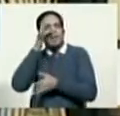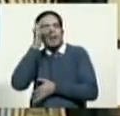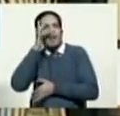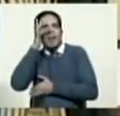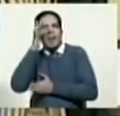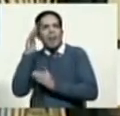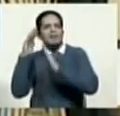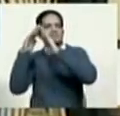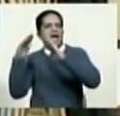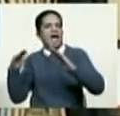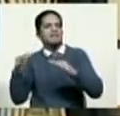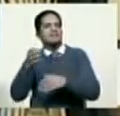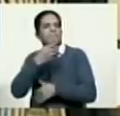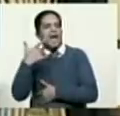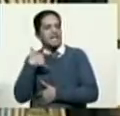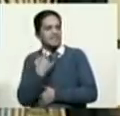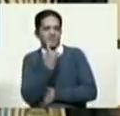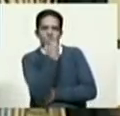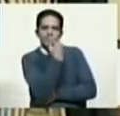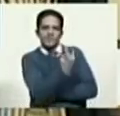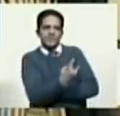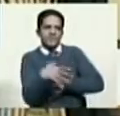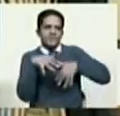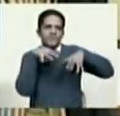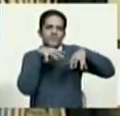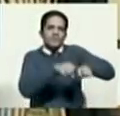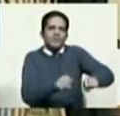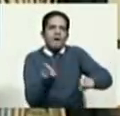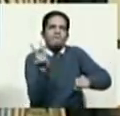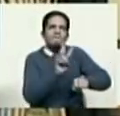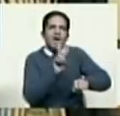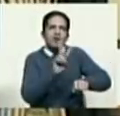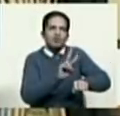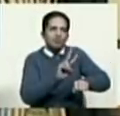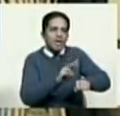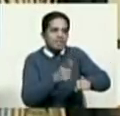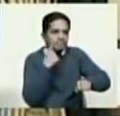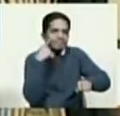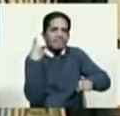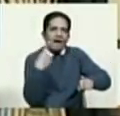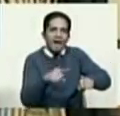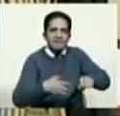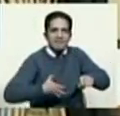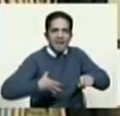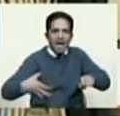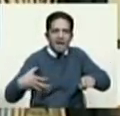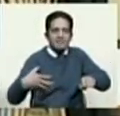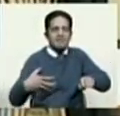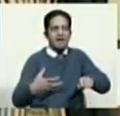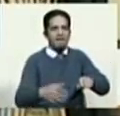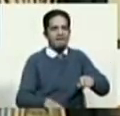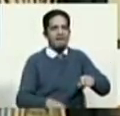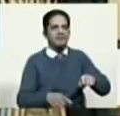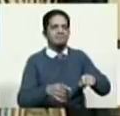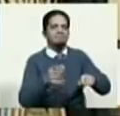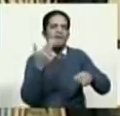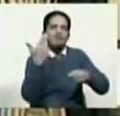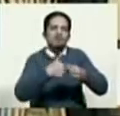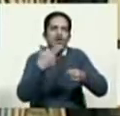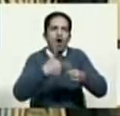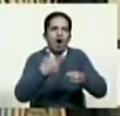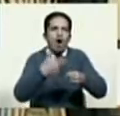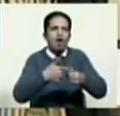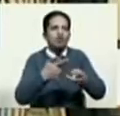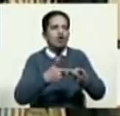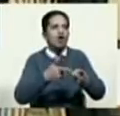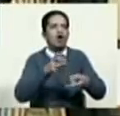Casa Blanca de apoderarse de Venezuela por los recursos petroleros, por los recursos mineros, por las grandes riquezas